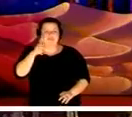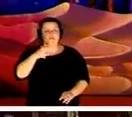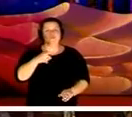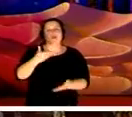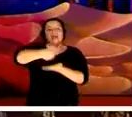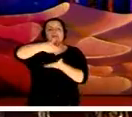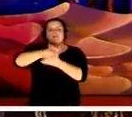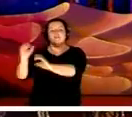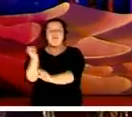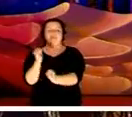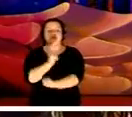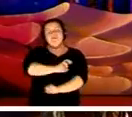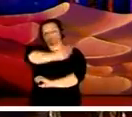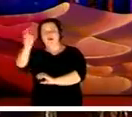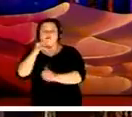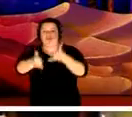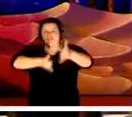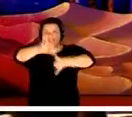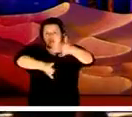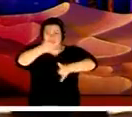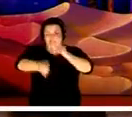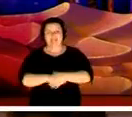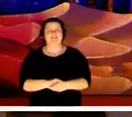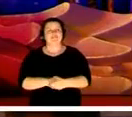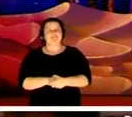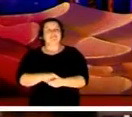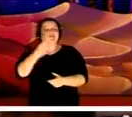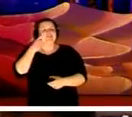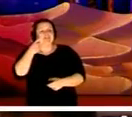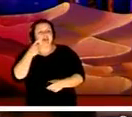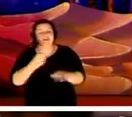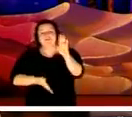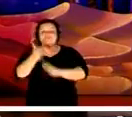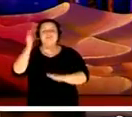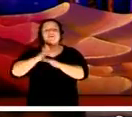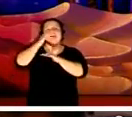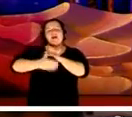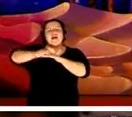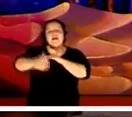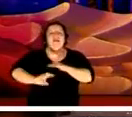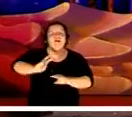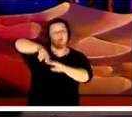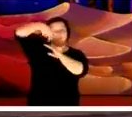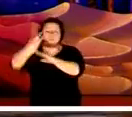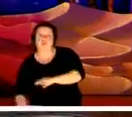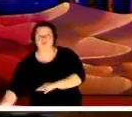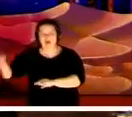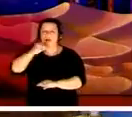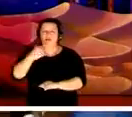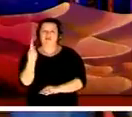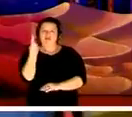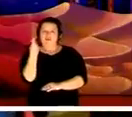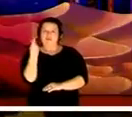Yo me voy para la costa, mi niña, a ver si me cojo un buzo o una ola más que se me da el revolcón. Yo también tengo derecho. ¡Sa, fa!